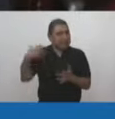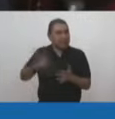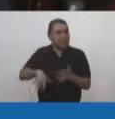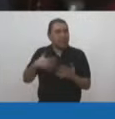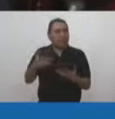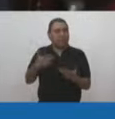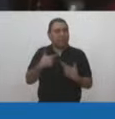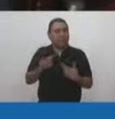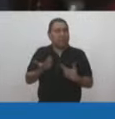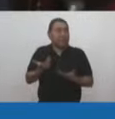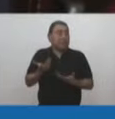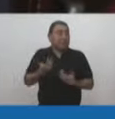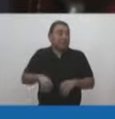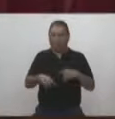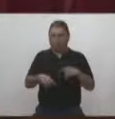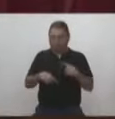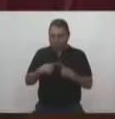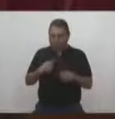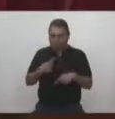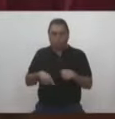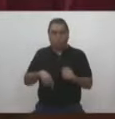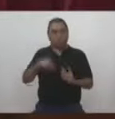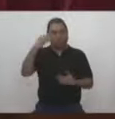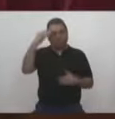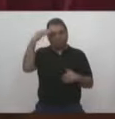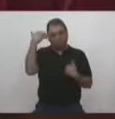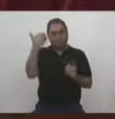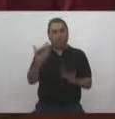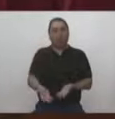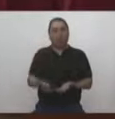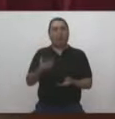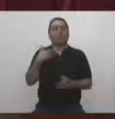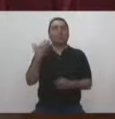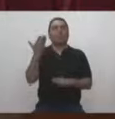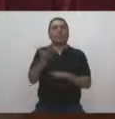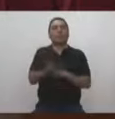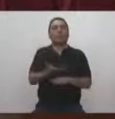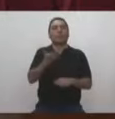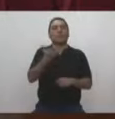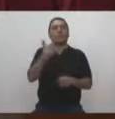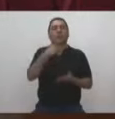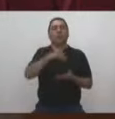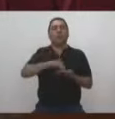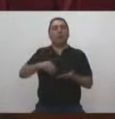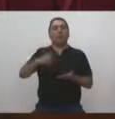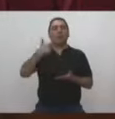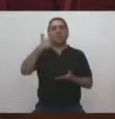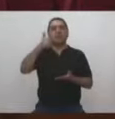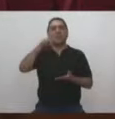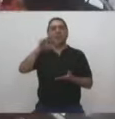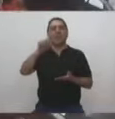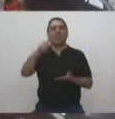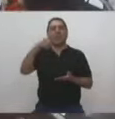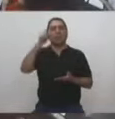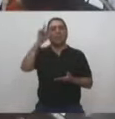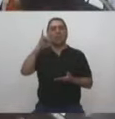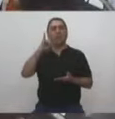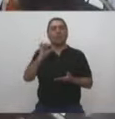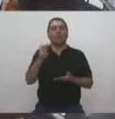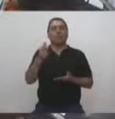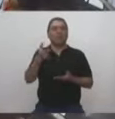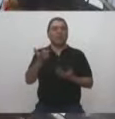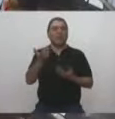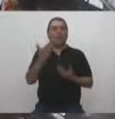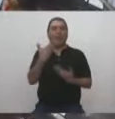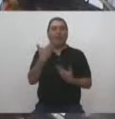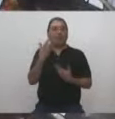el sueldo de los senadores del sueldo del personal parlamentario, pero nos gustaría su opinión y sobre todo retomo esta pregunta que le